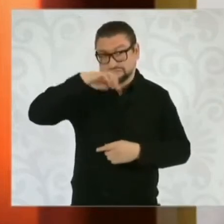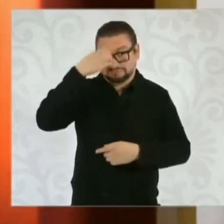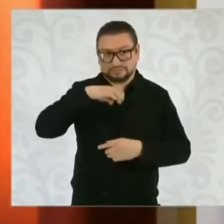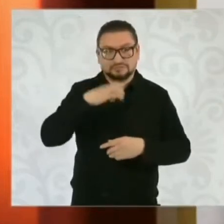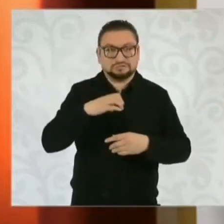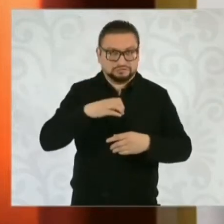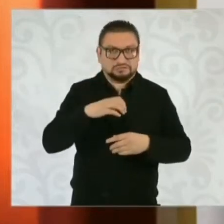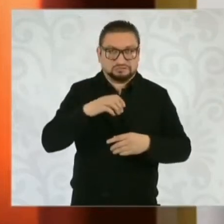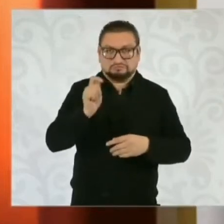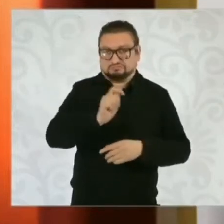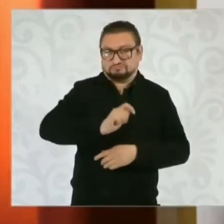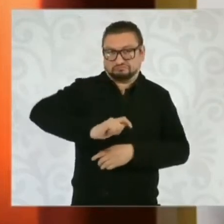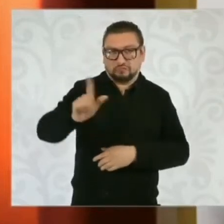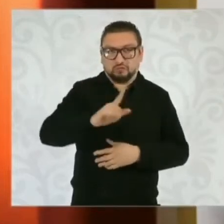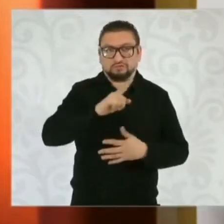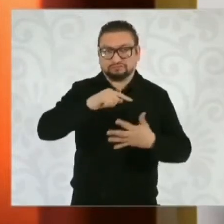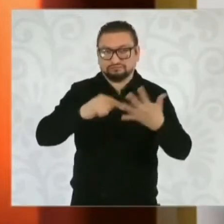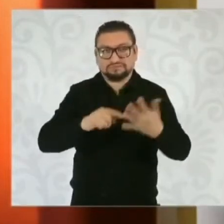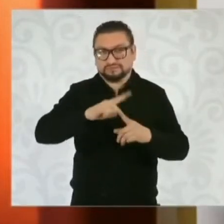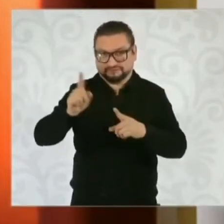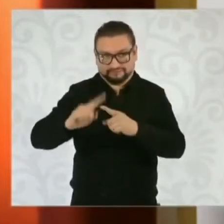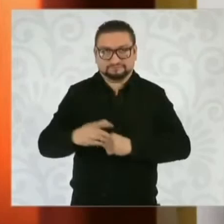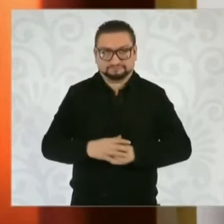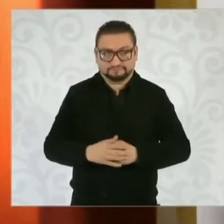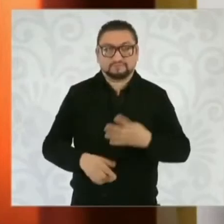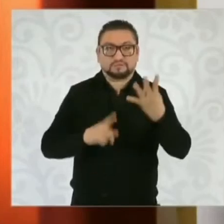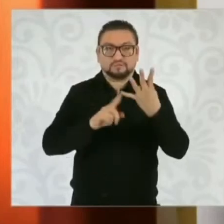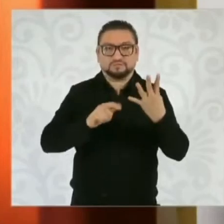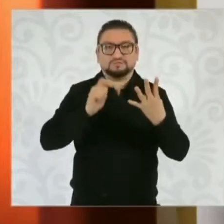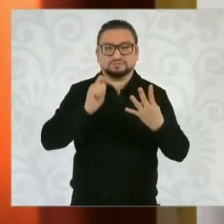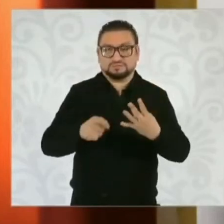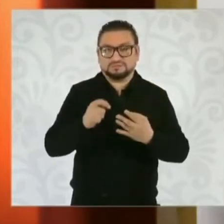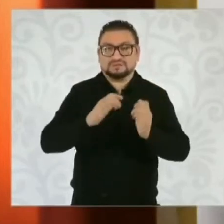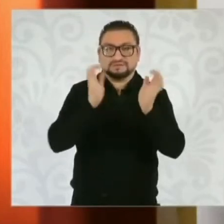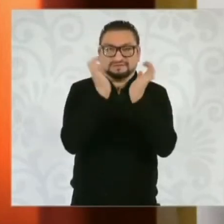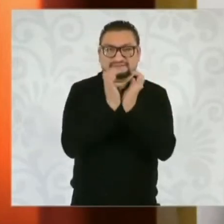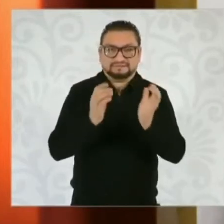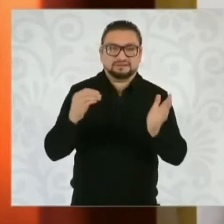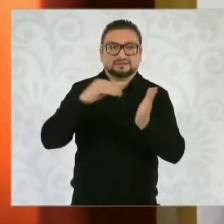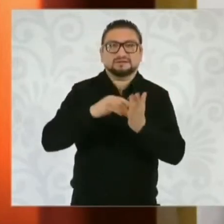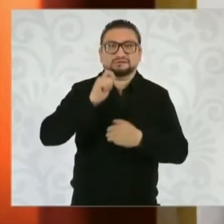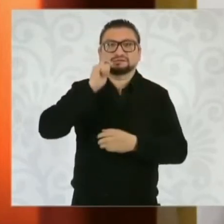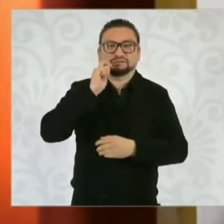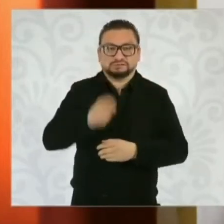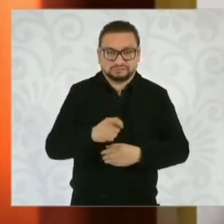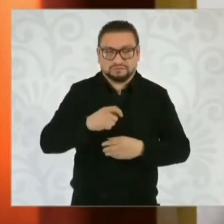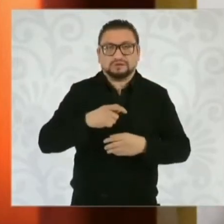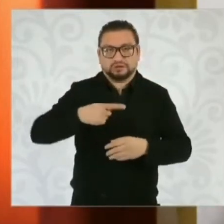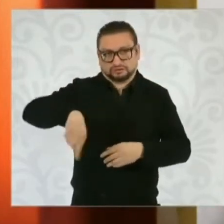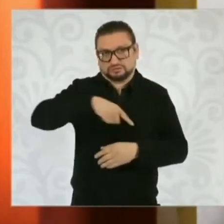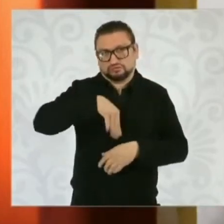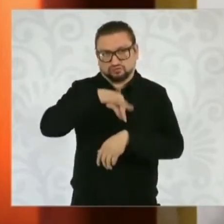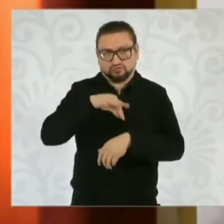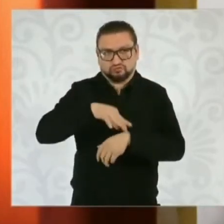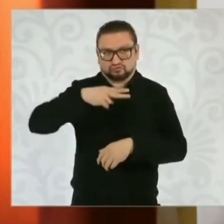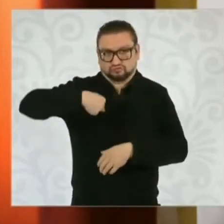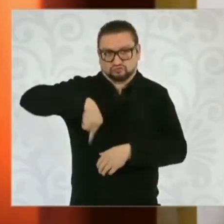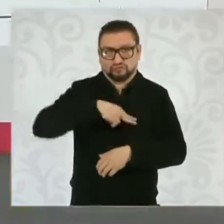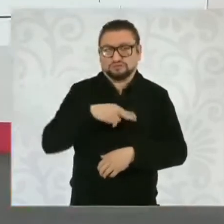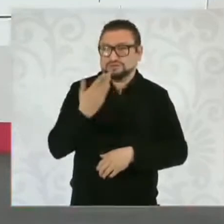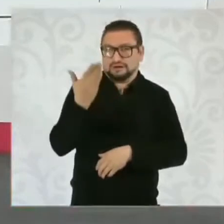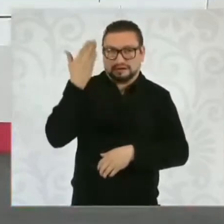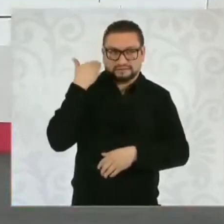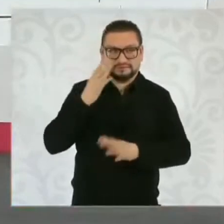de diversas especialidades. 4, implementar en el ISSSTE el programa La Clínica es Nuestra, que ya tuvo